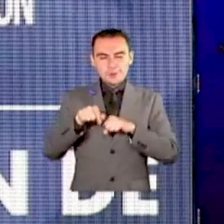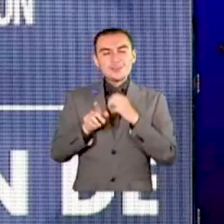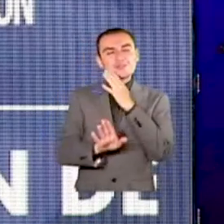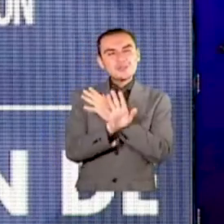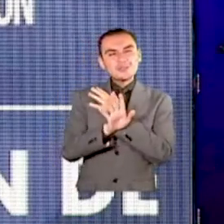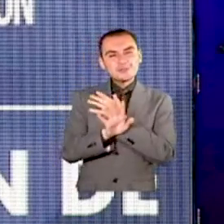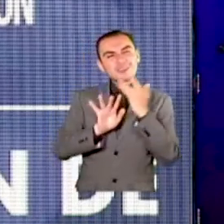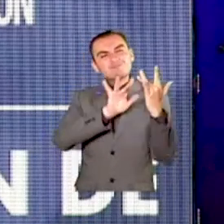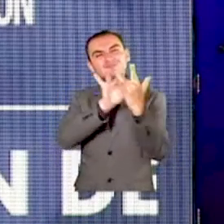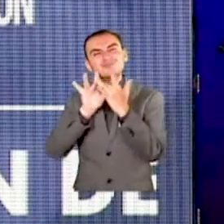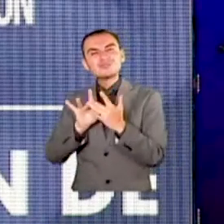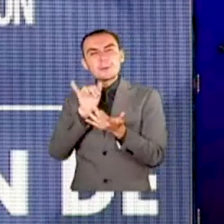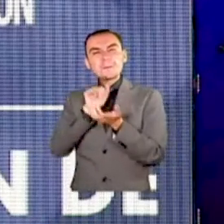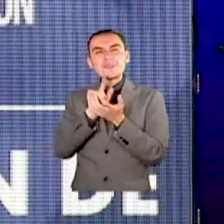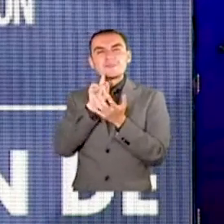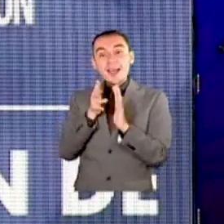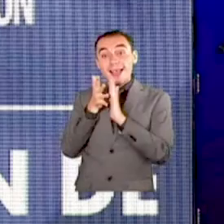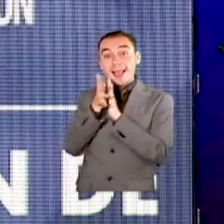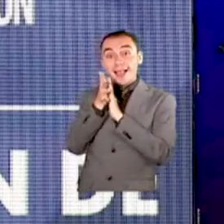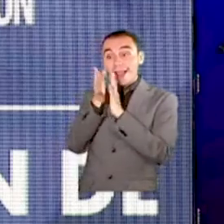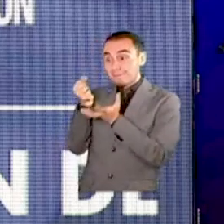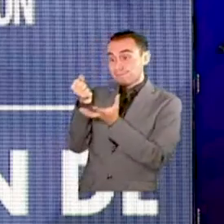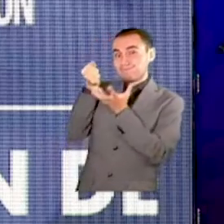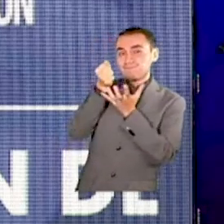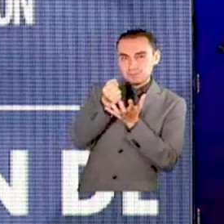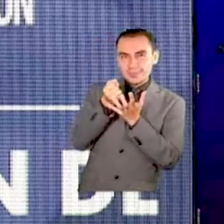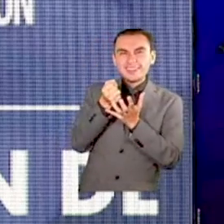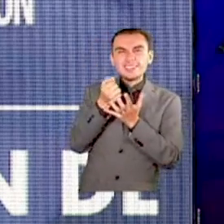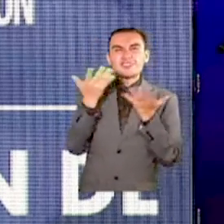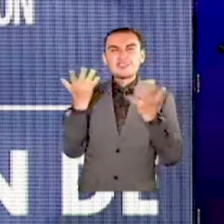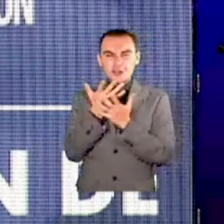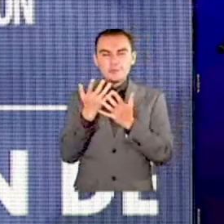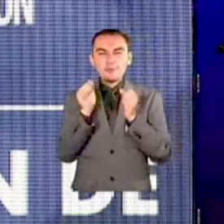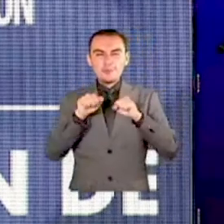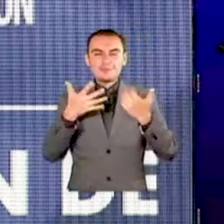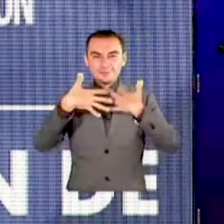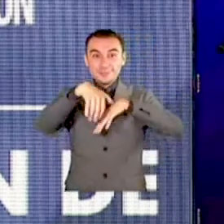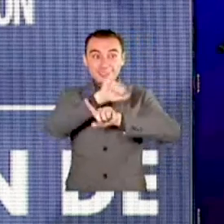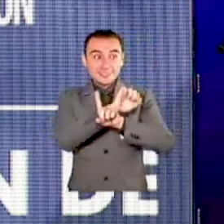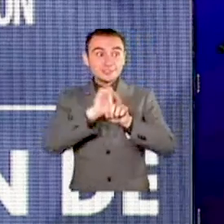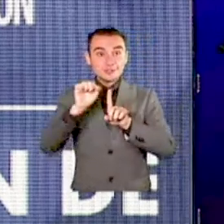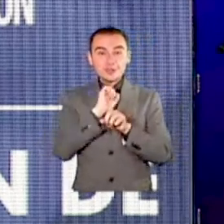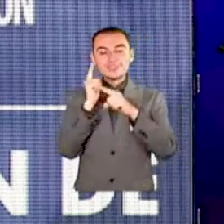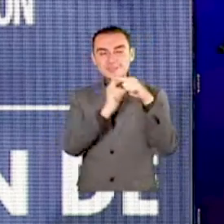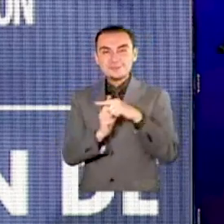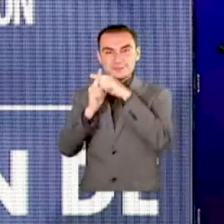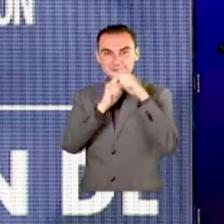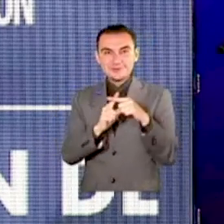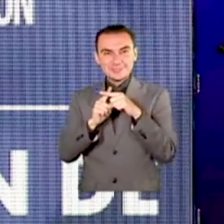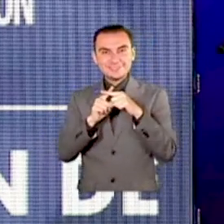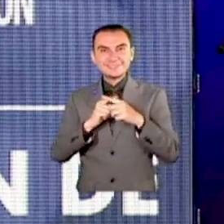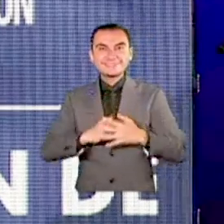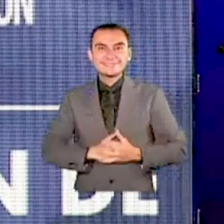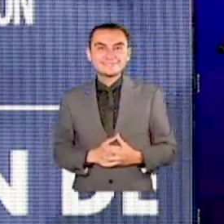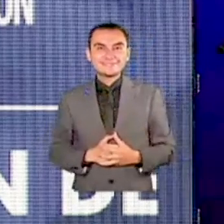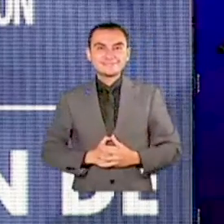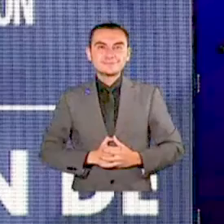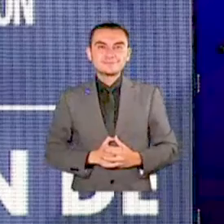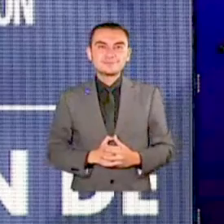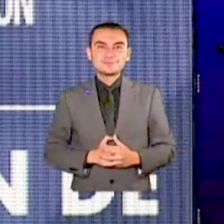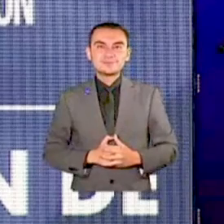con nosotros en esta audiencia pública de rendición de cuentas a través de las redes sociales de la Procuraduría General de la